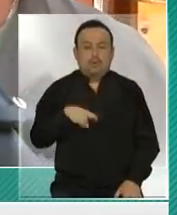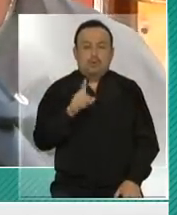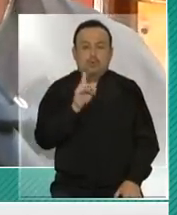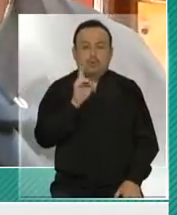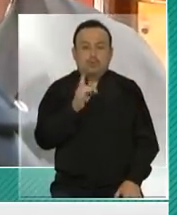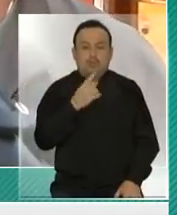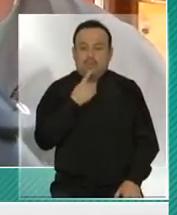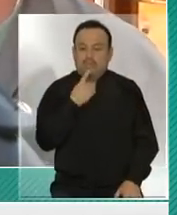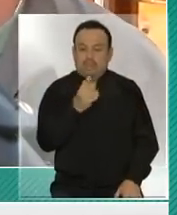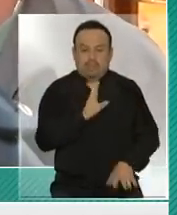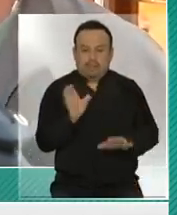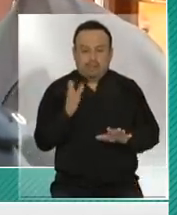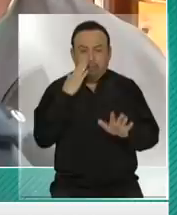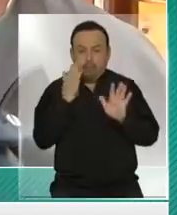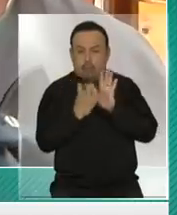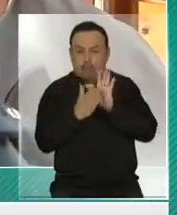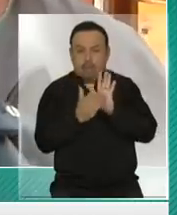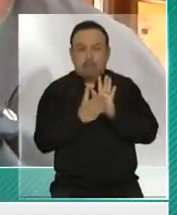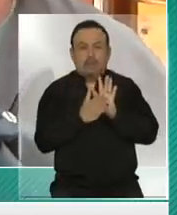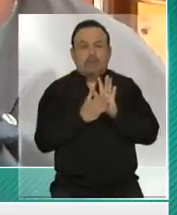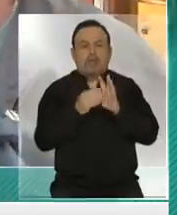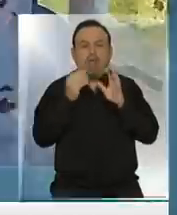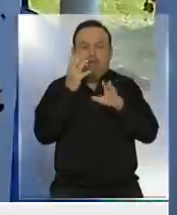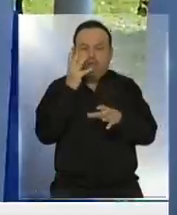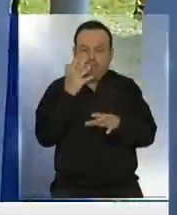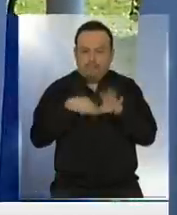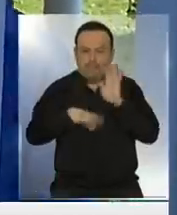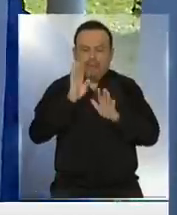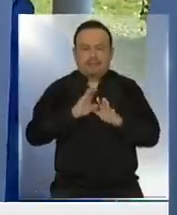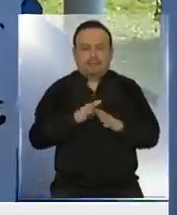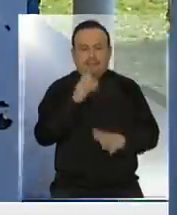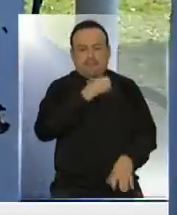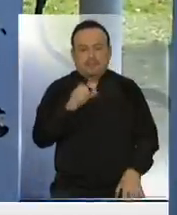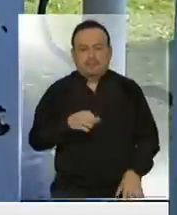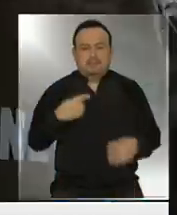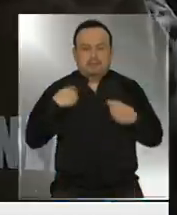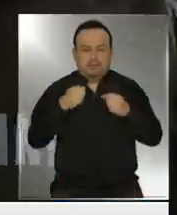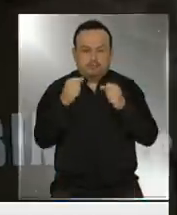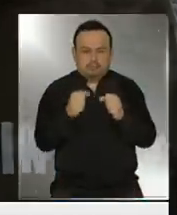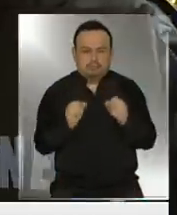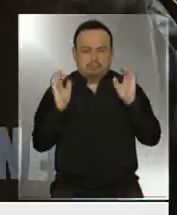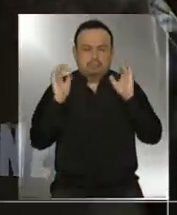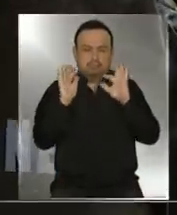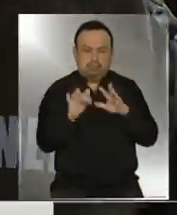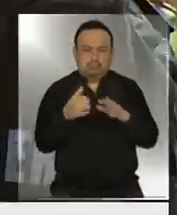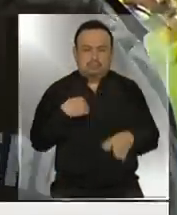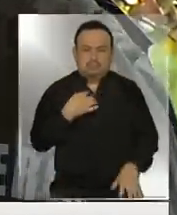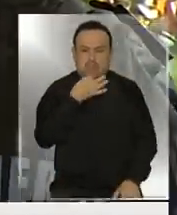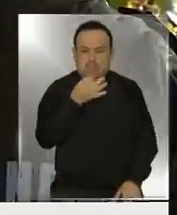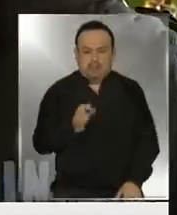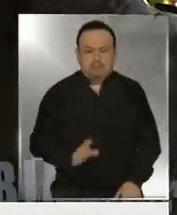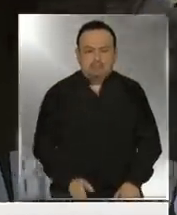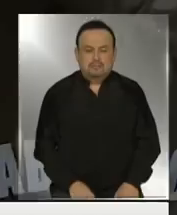indicio ya quizá haya sido más gente de la que podía decir